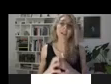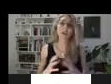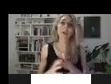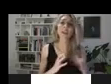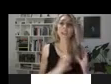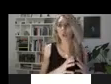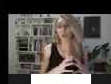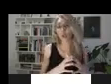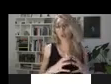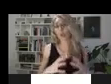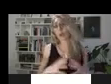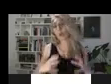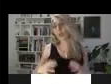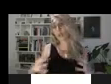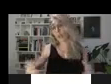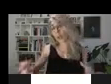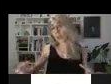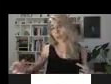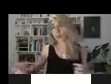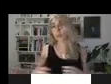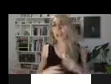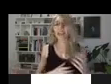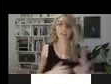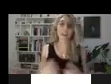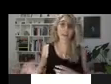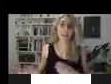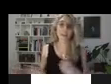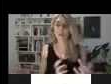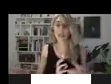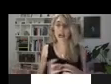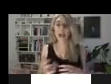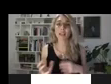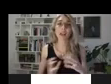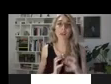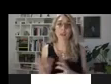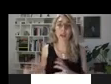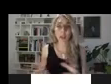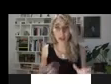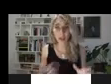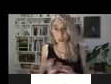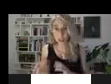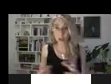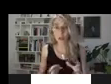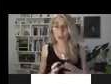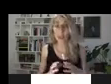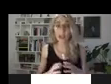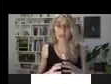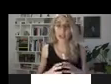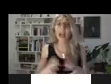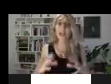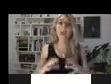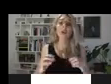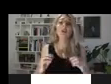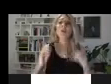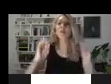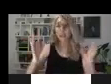permita estar conectados con la producción actual, que artistas similares en nuestra generación están llevando